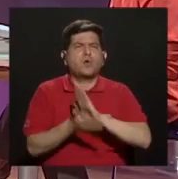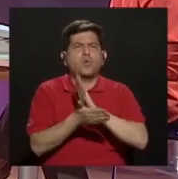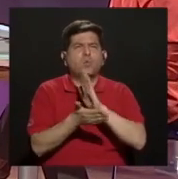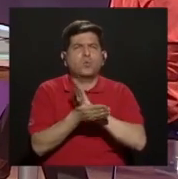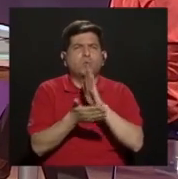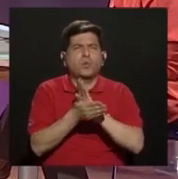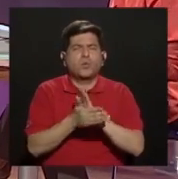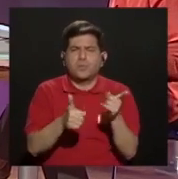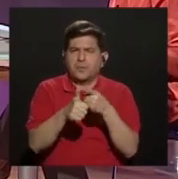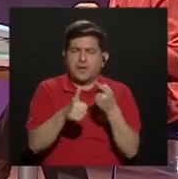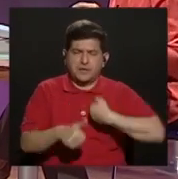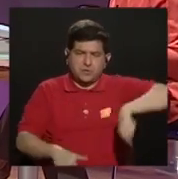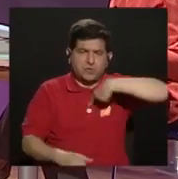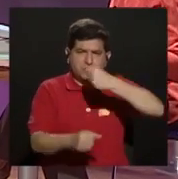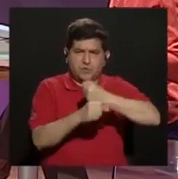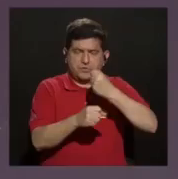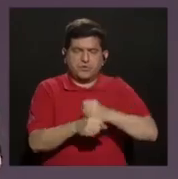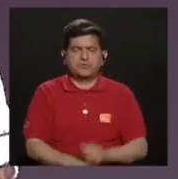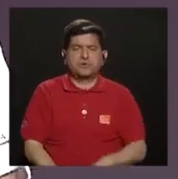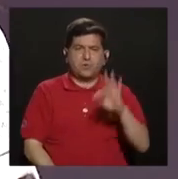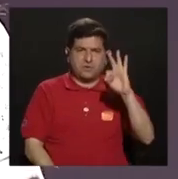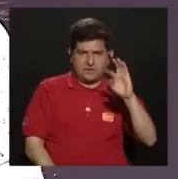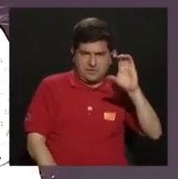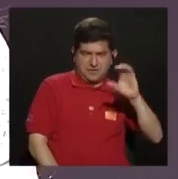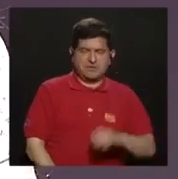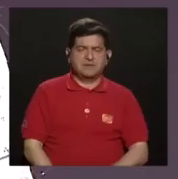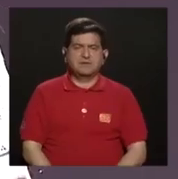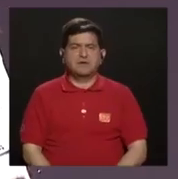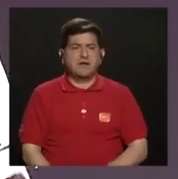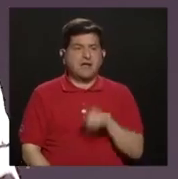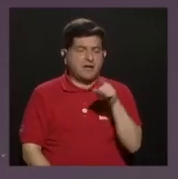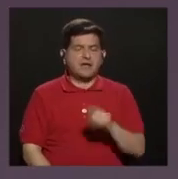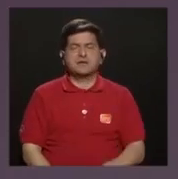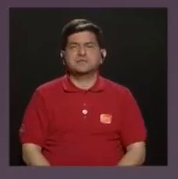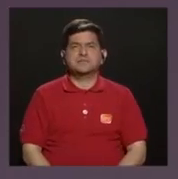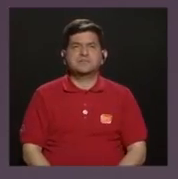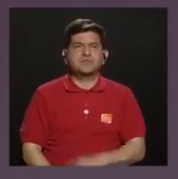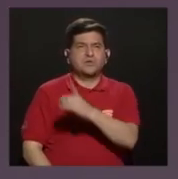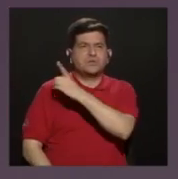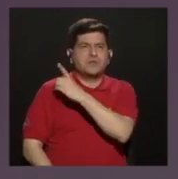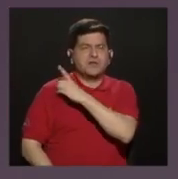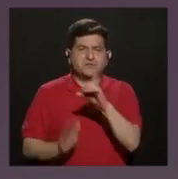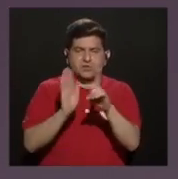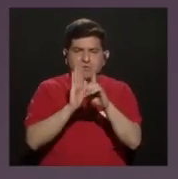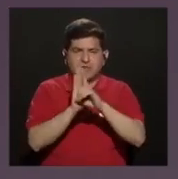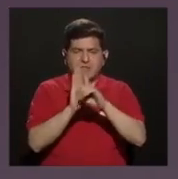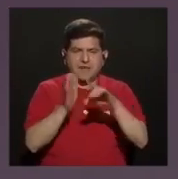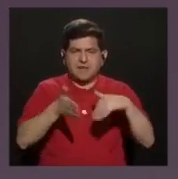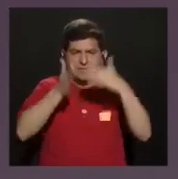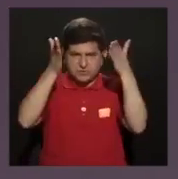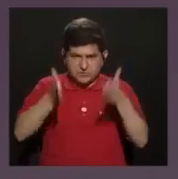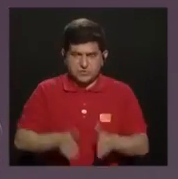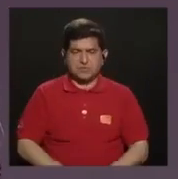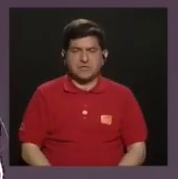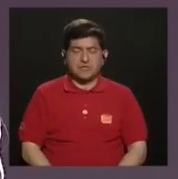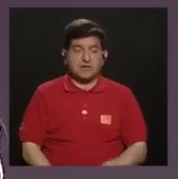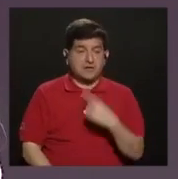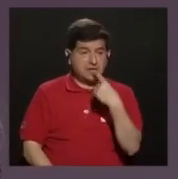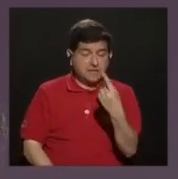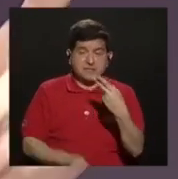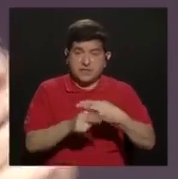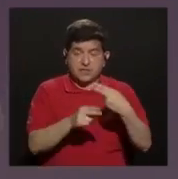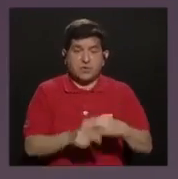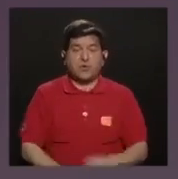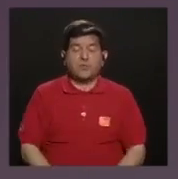borrador que nosotras trabajamos con Tatiana Cartín desde la Dirección de Derechos Estudiantiles, Jóvenes y Adultos, y se llama Dejando